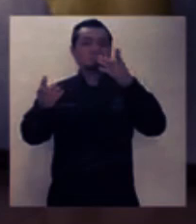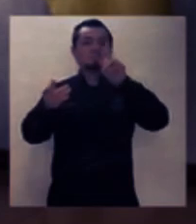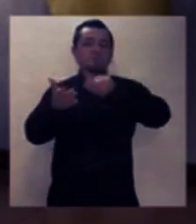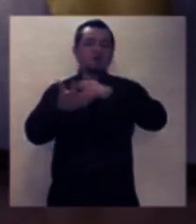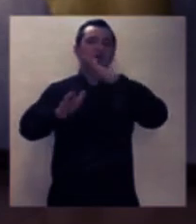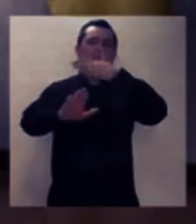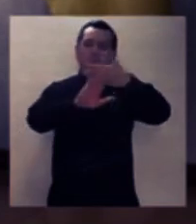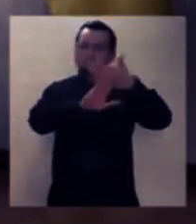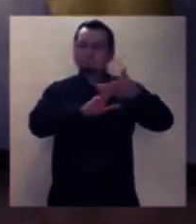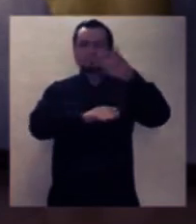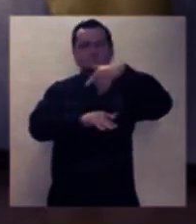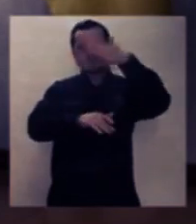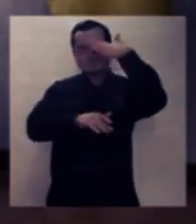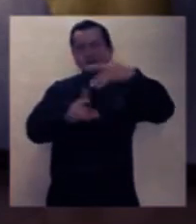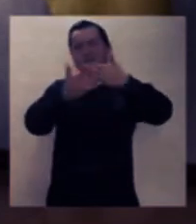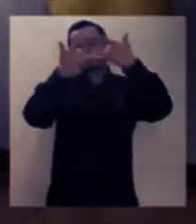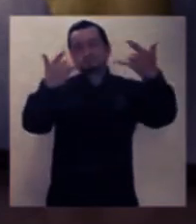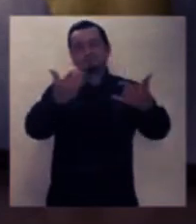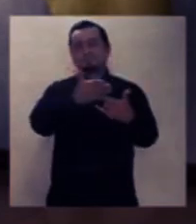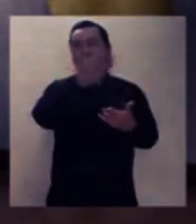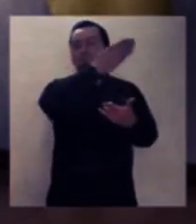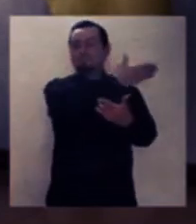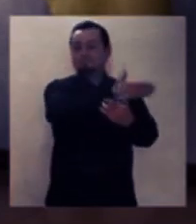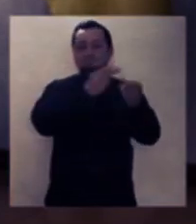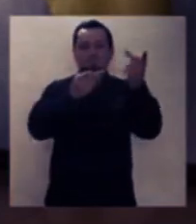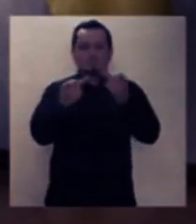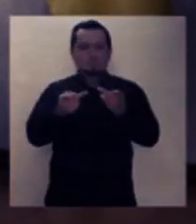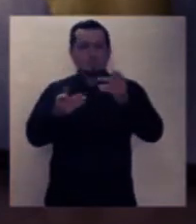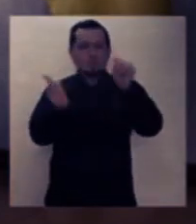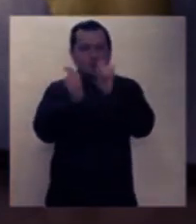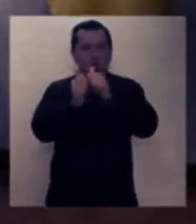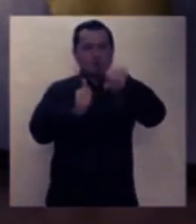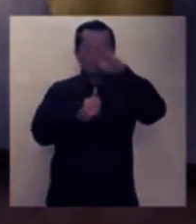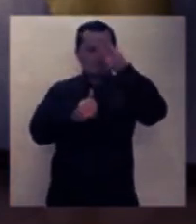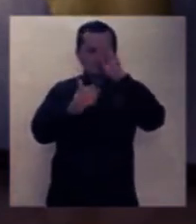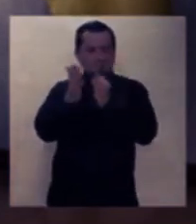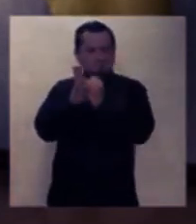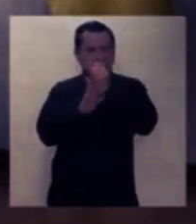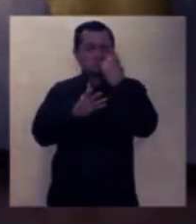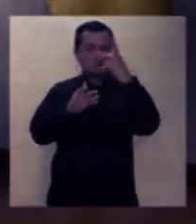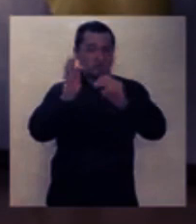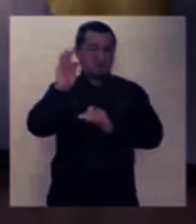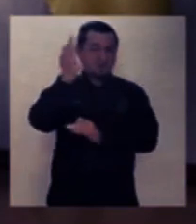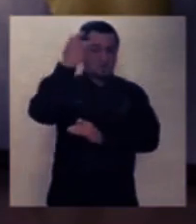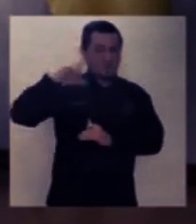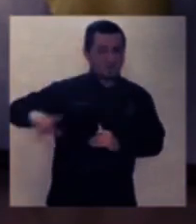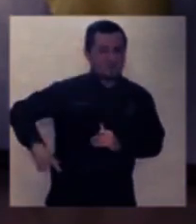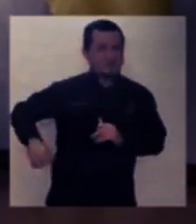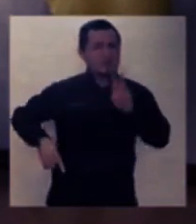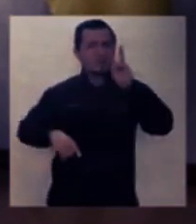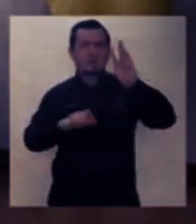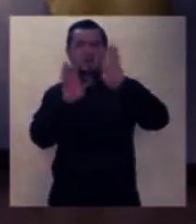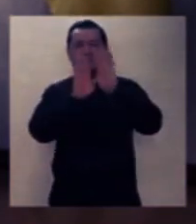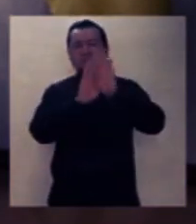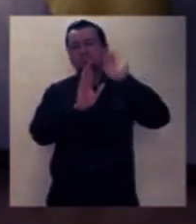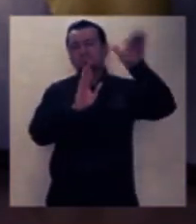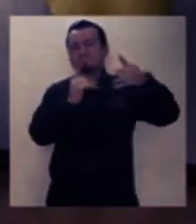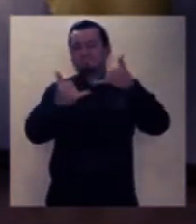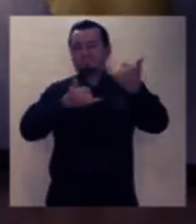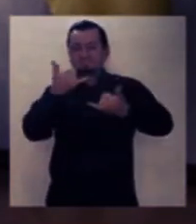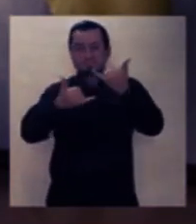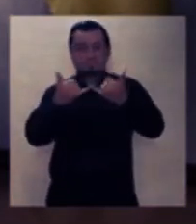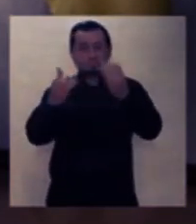tomada fuera objeto de críticas y cuestionamientos. Hubo en aquel momento que actuar al margen de las definiciones que se tomaban por parte del gobierno federal a partir de